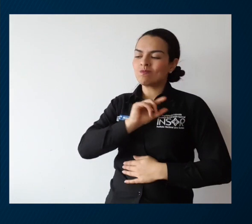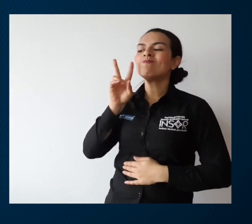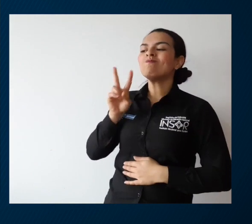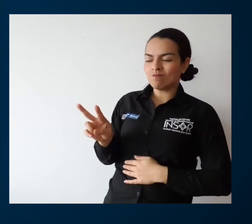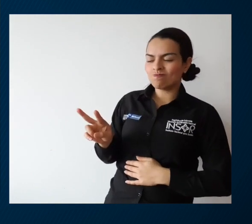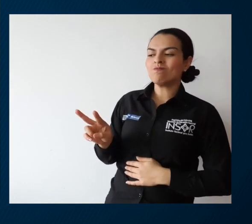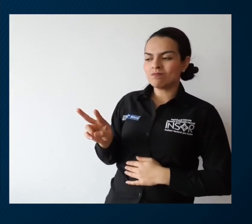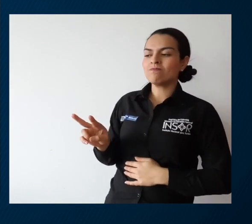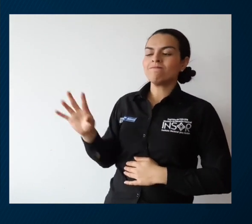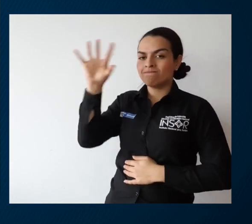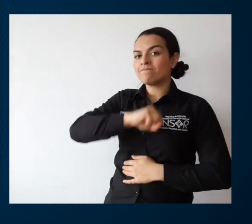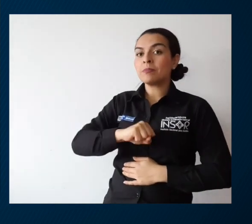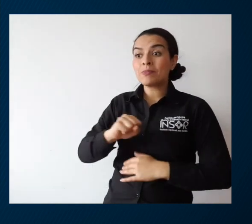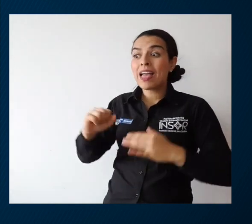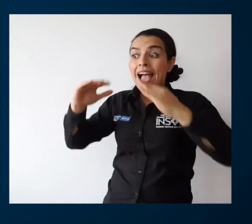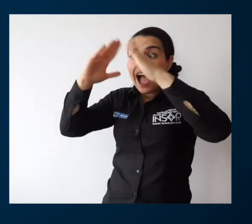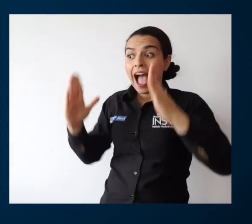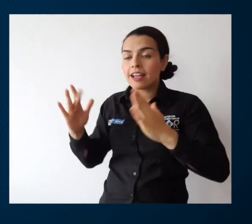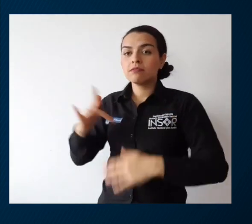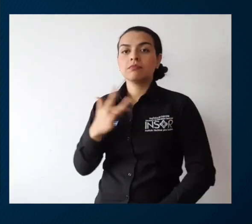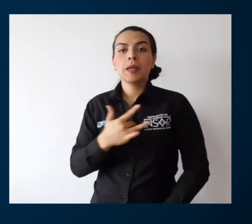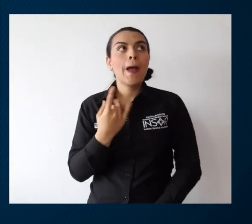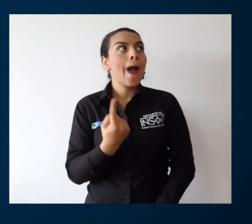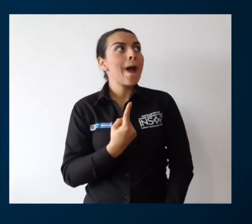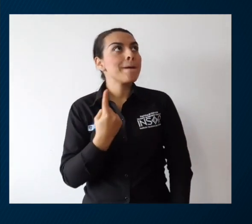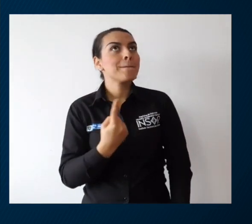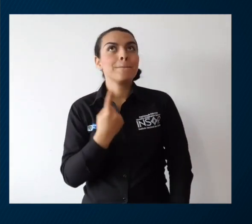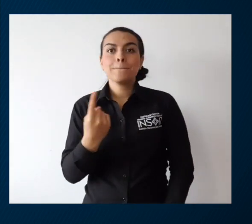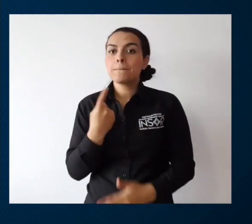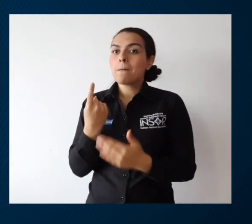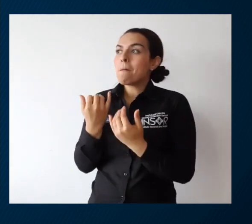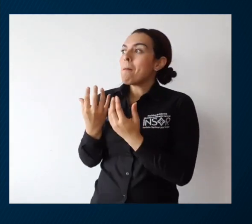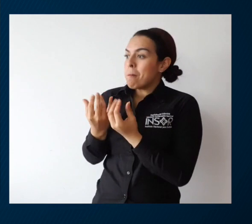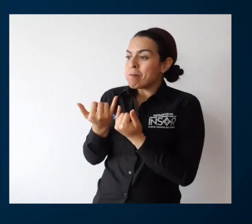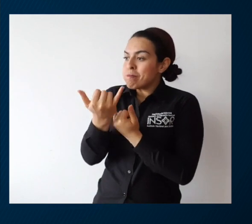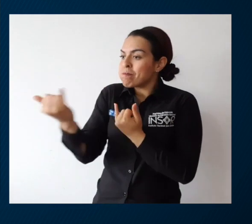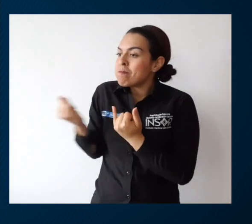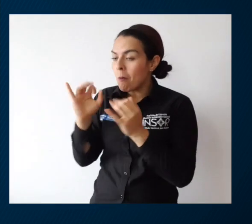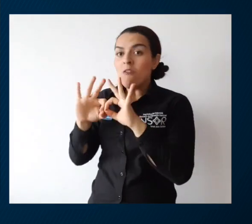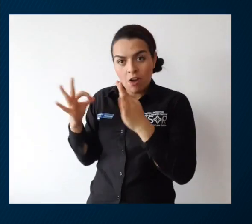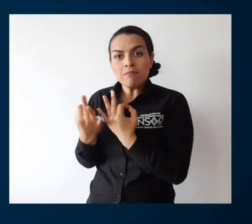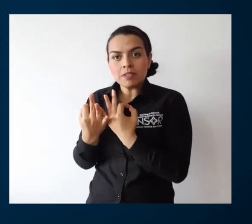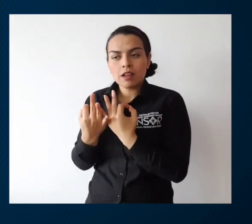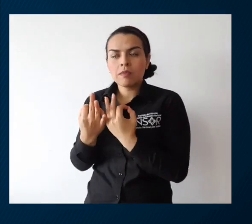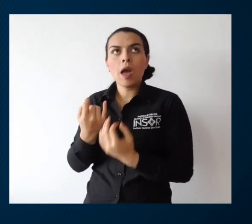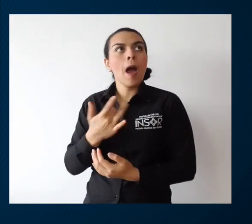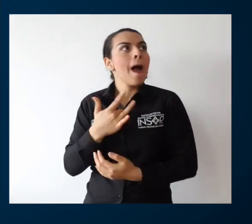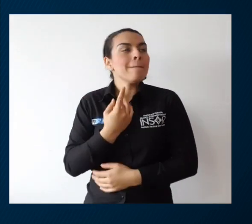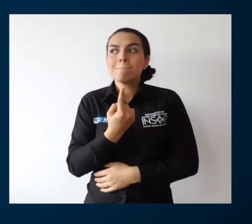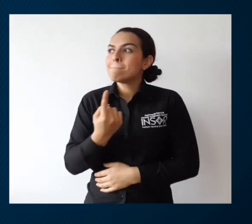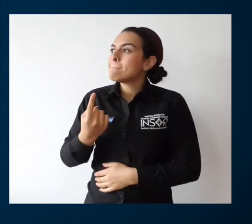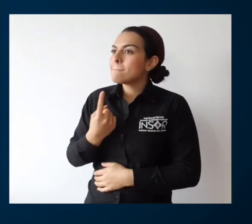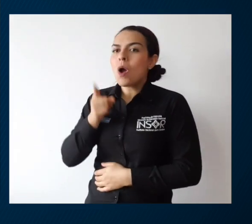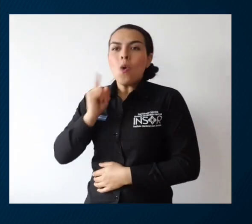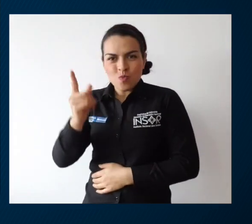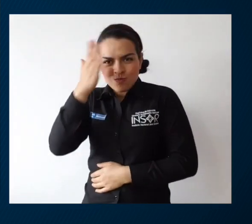estudiantes en sus casas pues sienten muchísima mayor soledad, se sienten muchísimo más aislados, porque su entorno, digamos, social